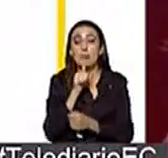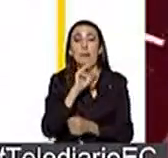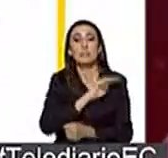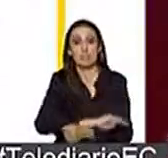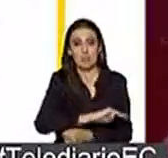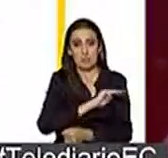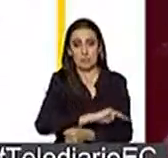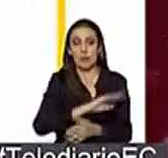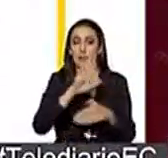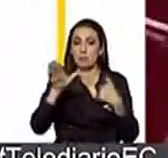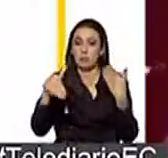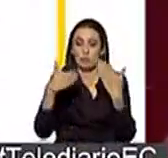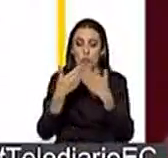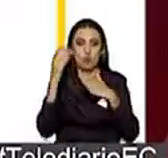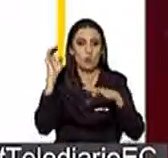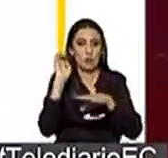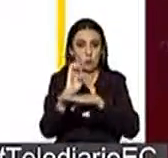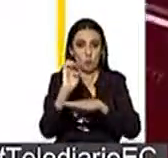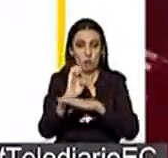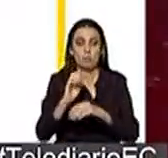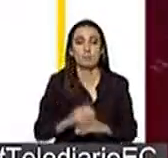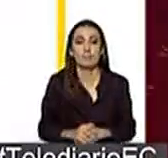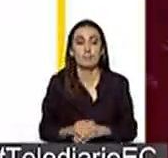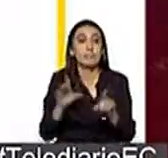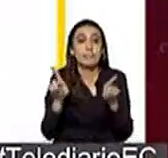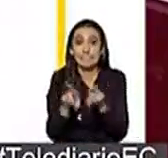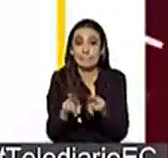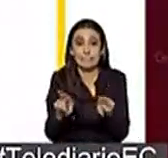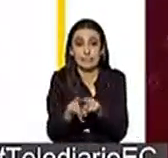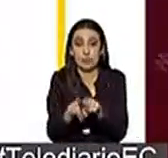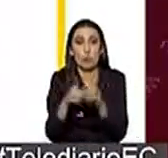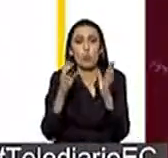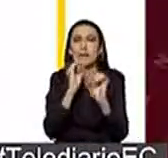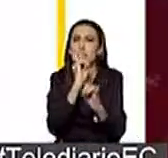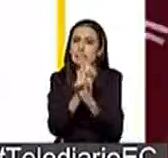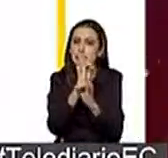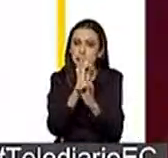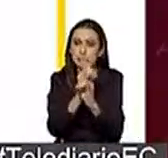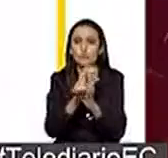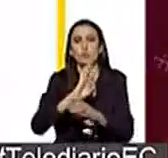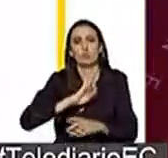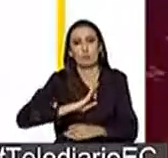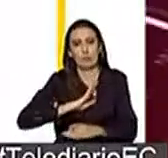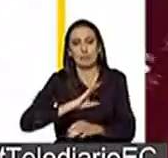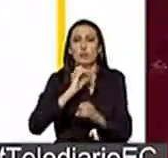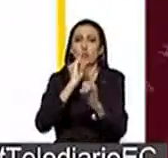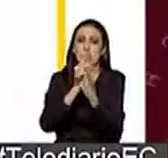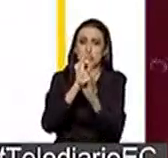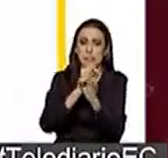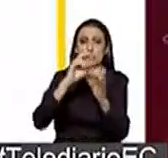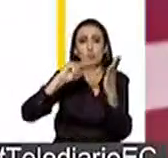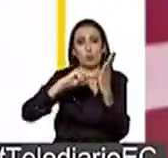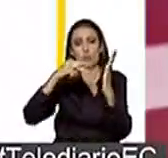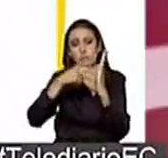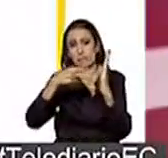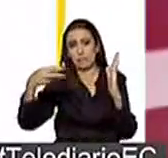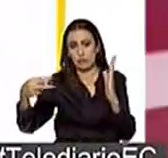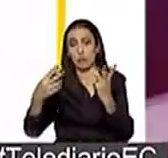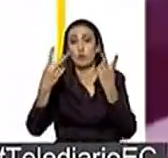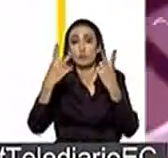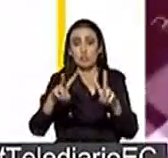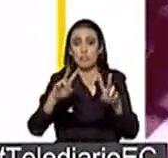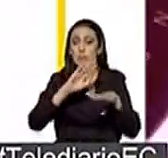en todo el país de igual forma los conservatorios e institutos técnicos y tecnológicos superiores a escala nacional